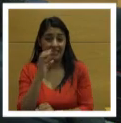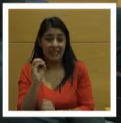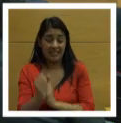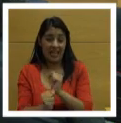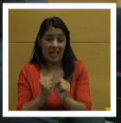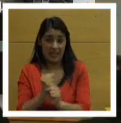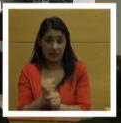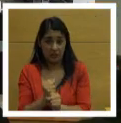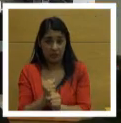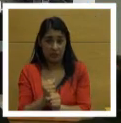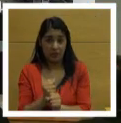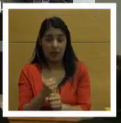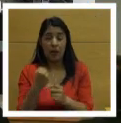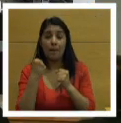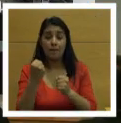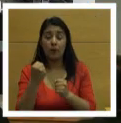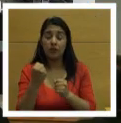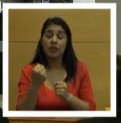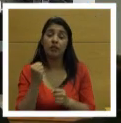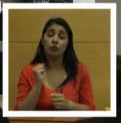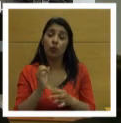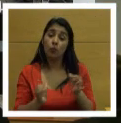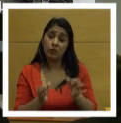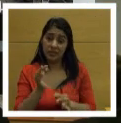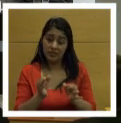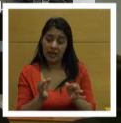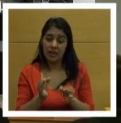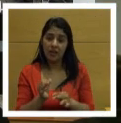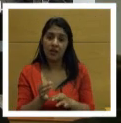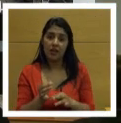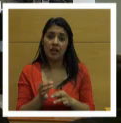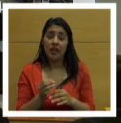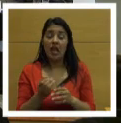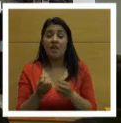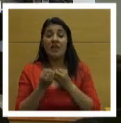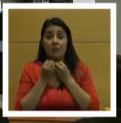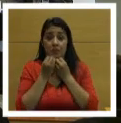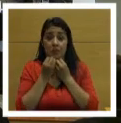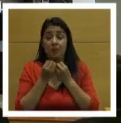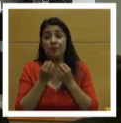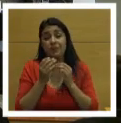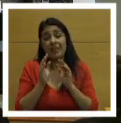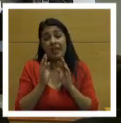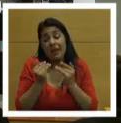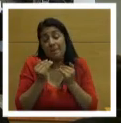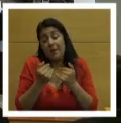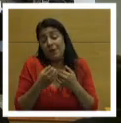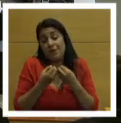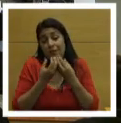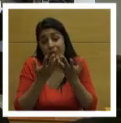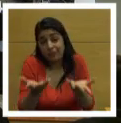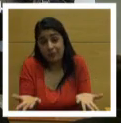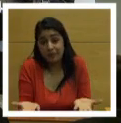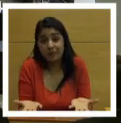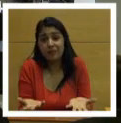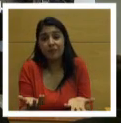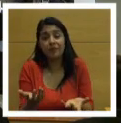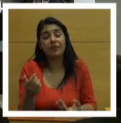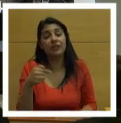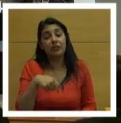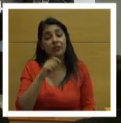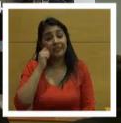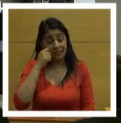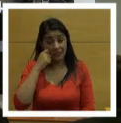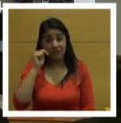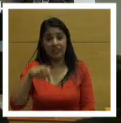haber de alguna manera expresado lo que en definitiva significa este